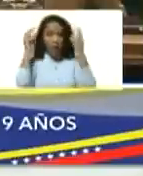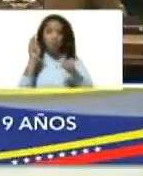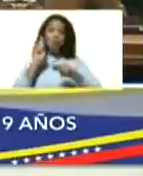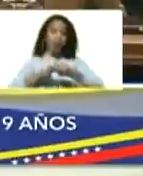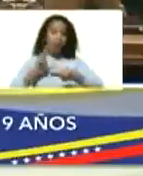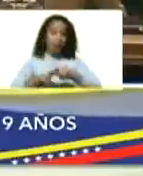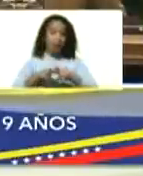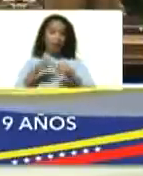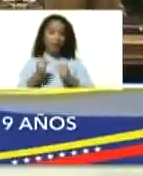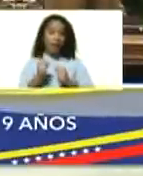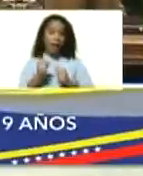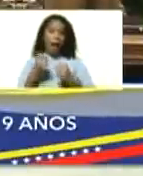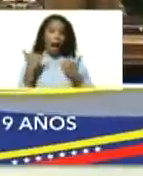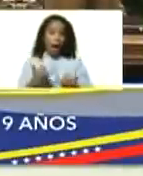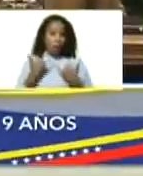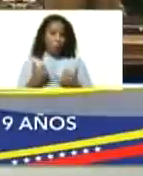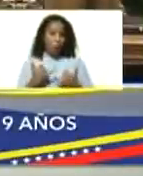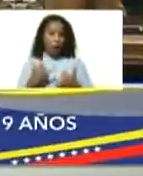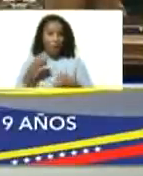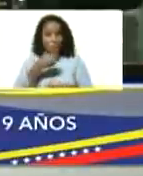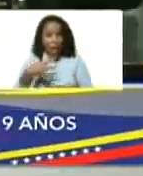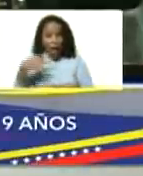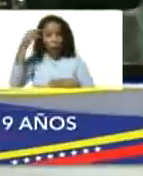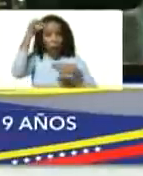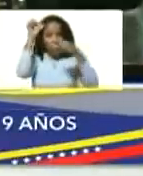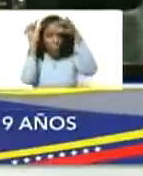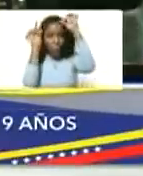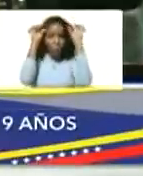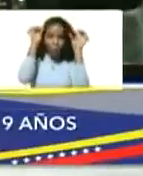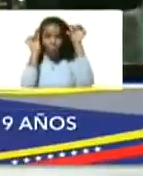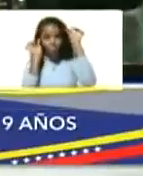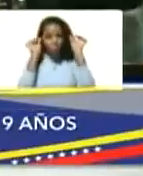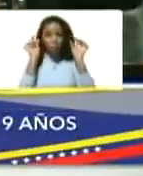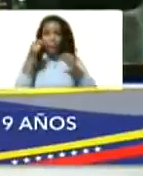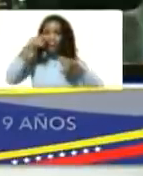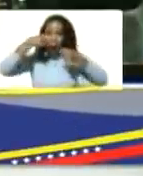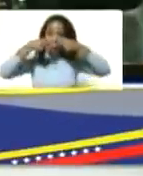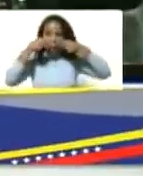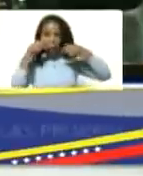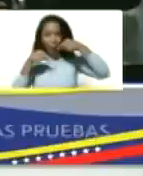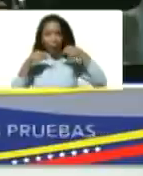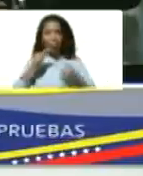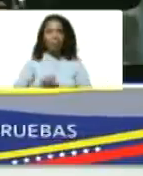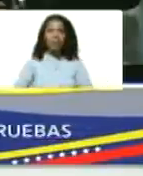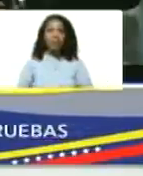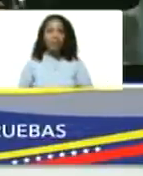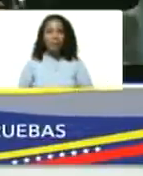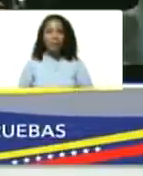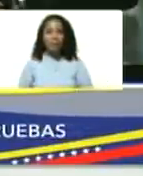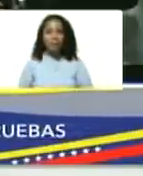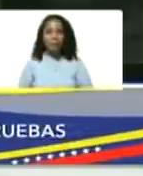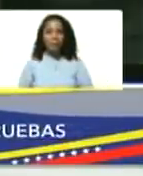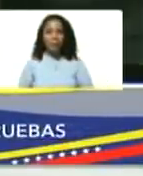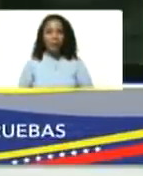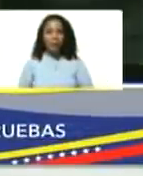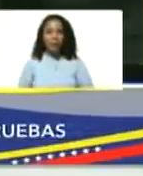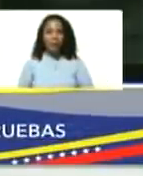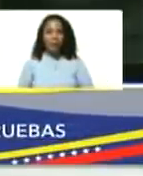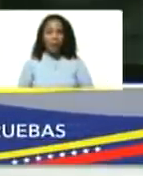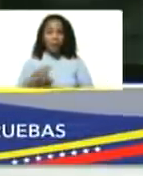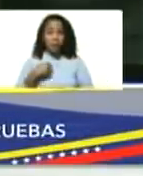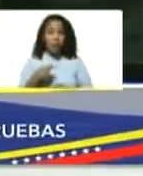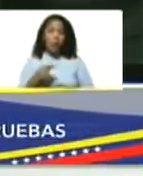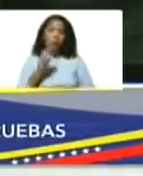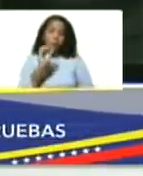me han salido algunas caritas aquí en los bigotes aquí en el cabello gane